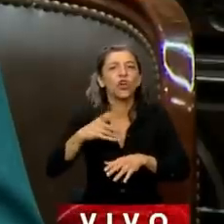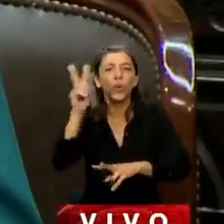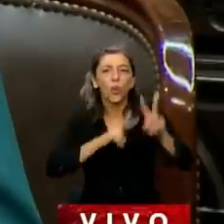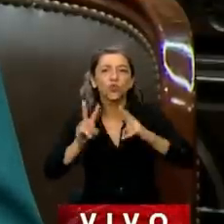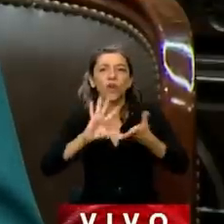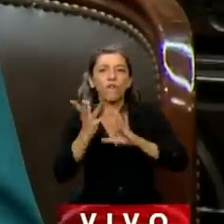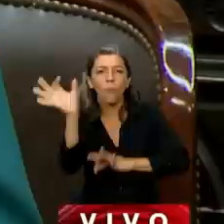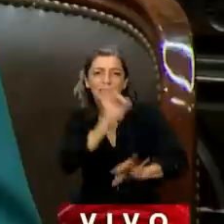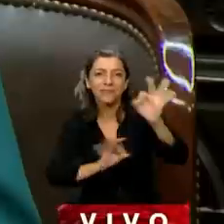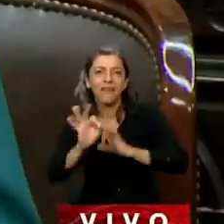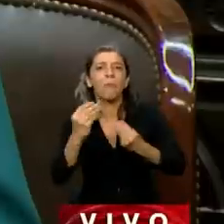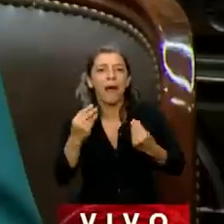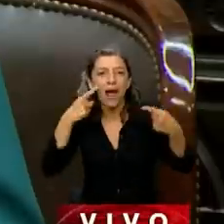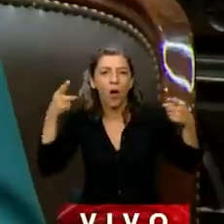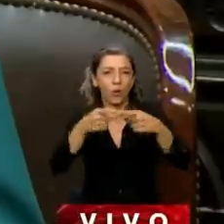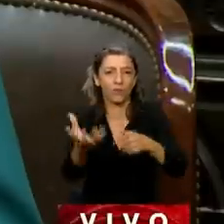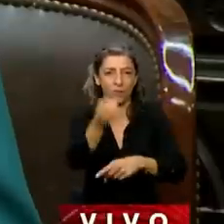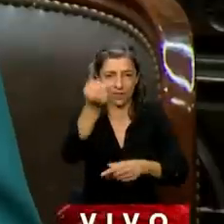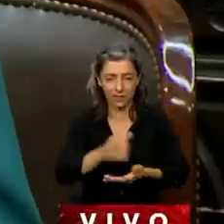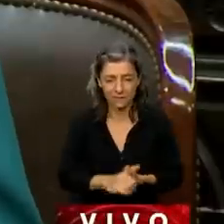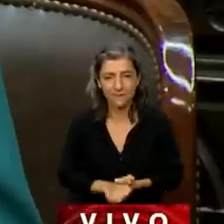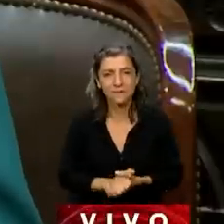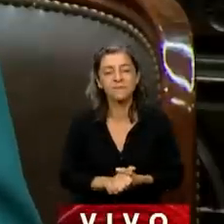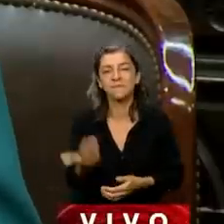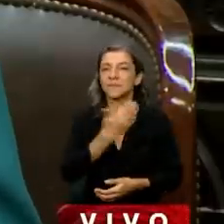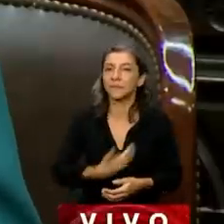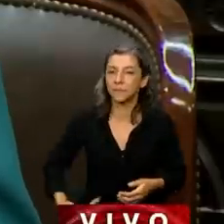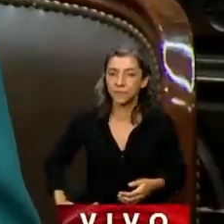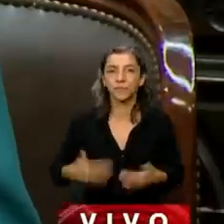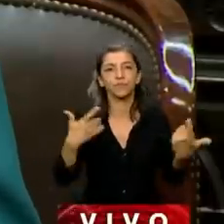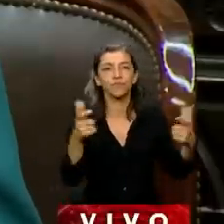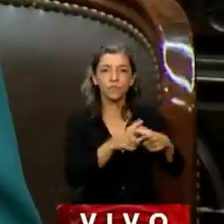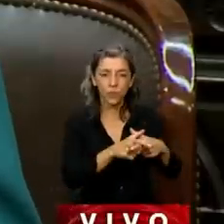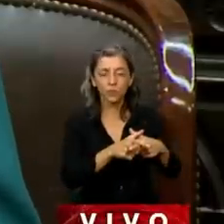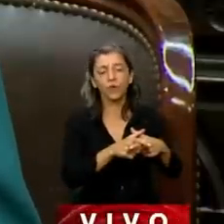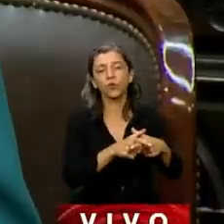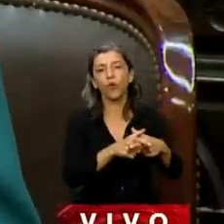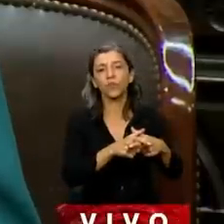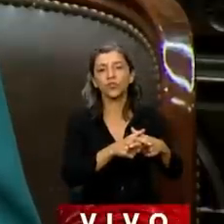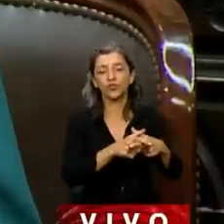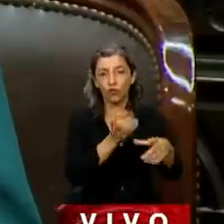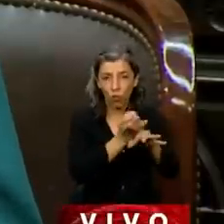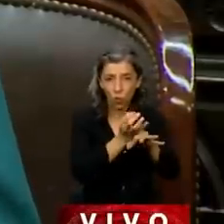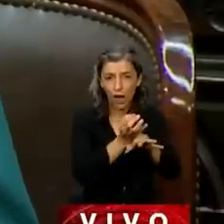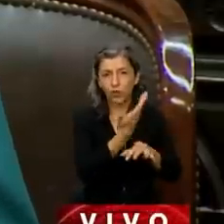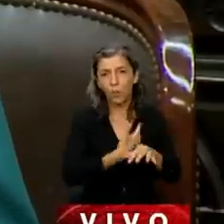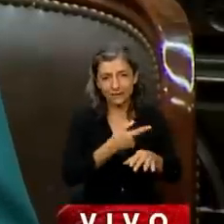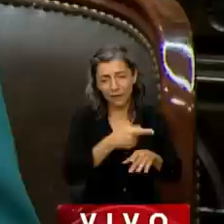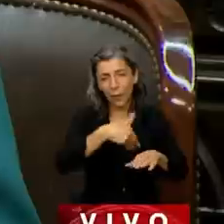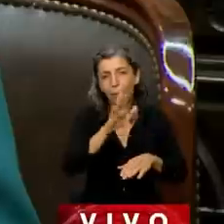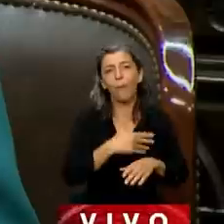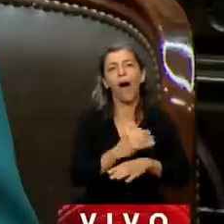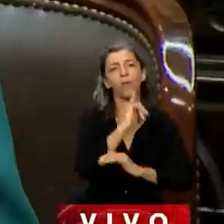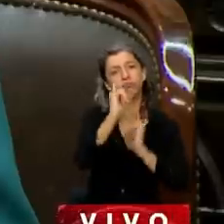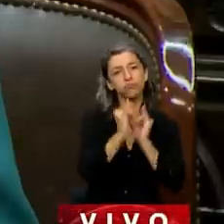objetivo. Señora Presidenta, obviamente la Presidenta de la Comisión de Educación va a formular